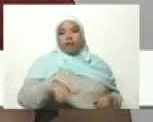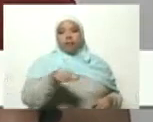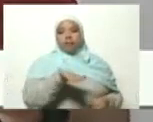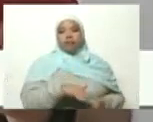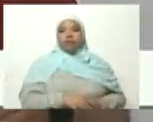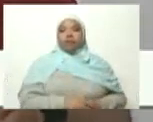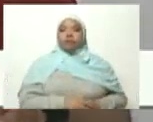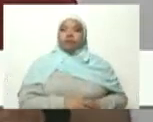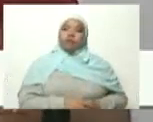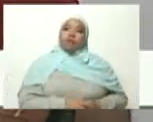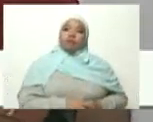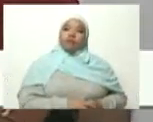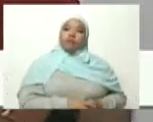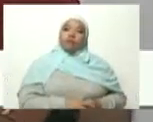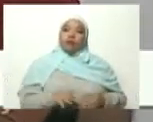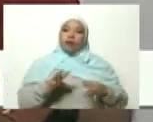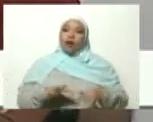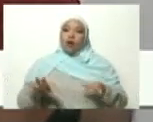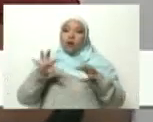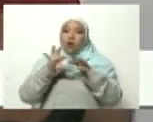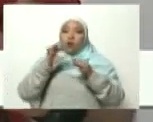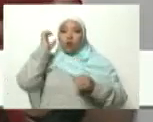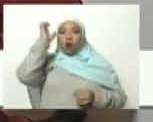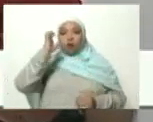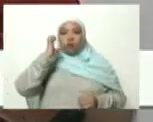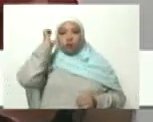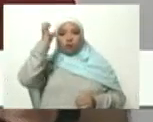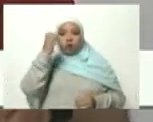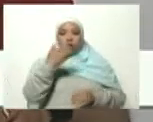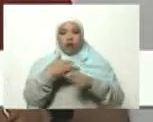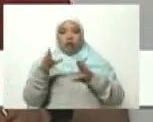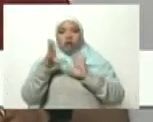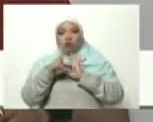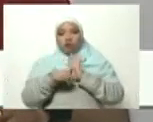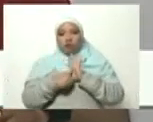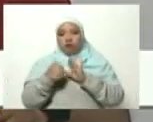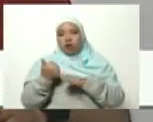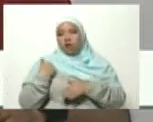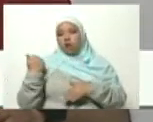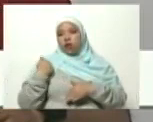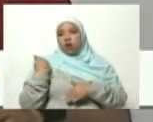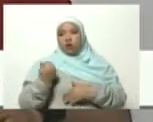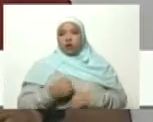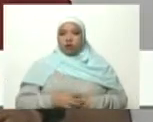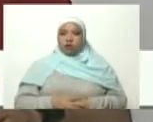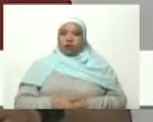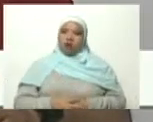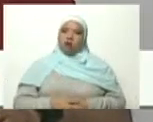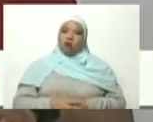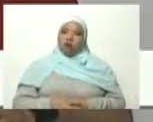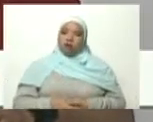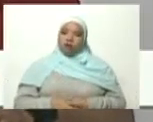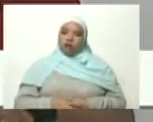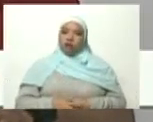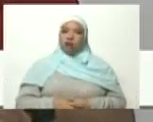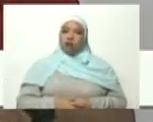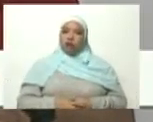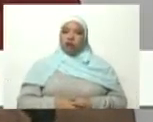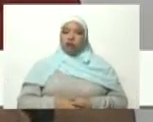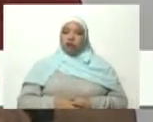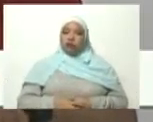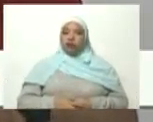Ay, es la Unión Europea, que tienen patente para robarse lo que quieran en el mundo, porque es